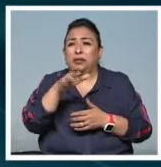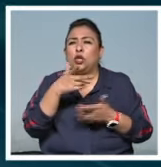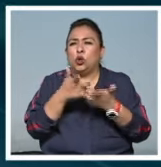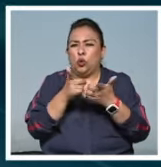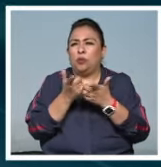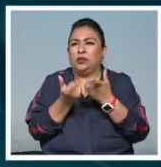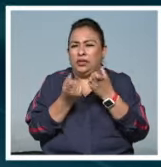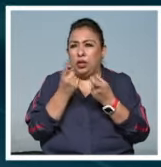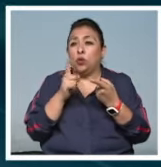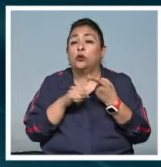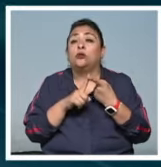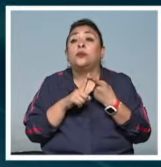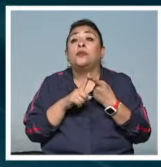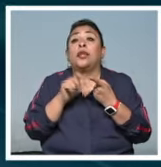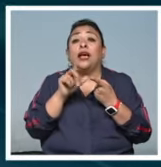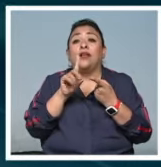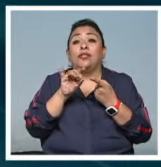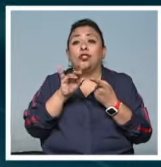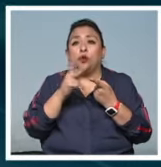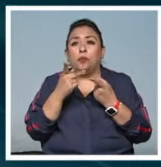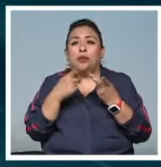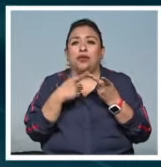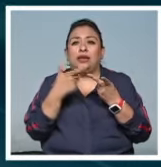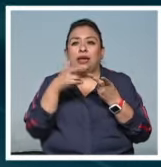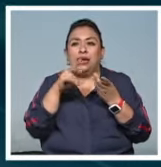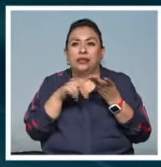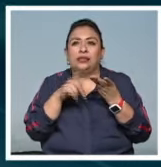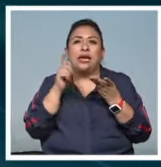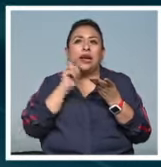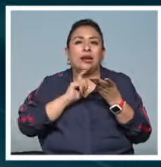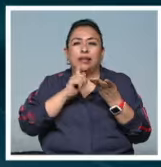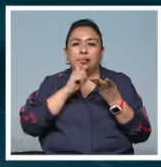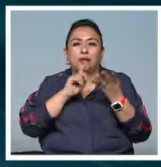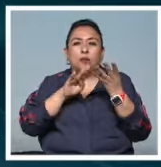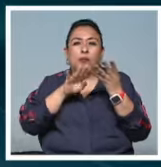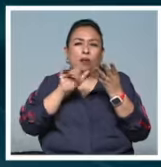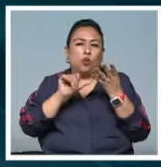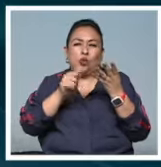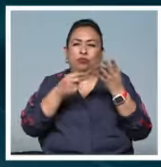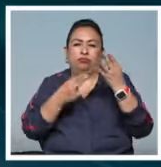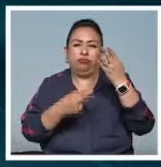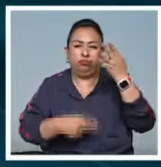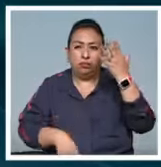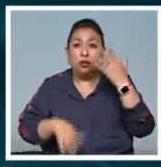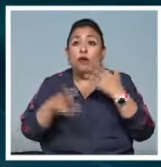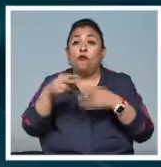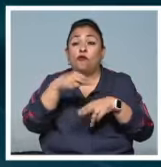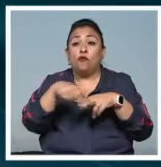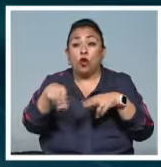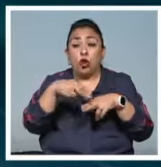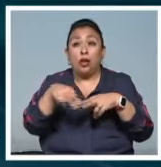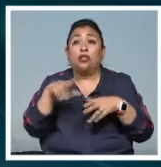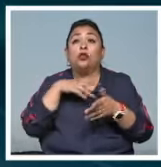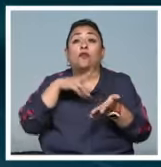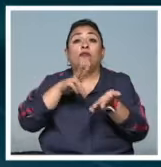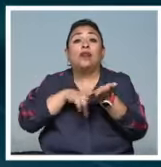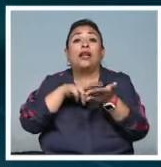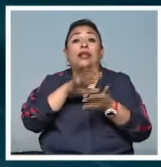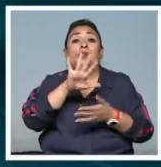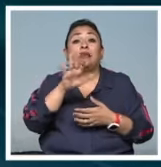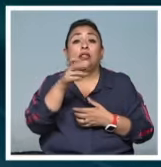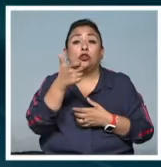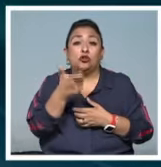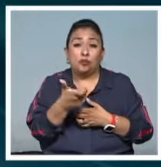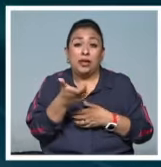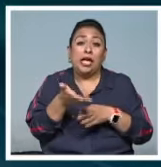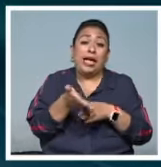que se presentarán serán Antidoping, Ganja, Los Rastrillos, Bambú, entre otros. Los boletos tienen un costo de 500 pesos